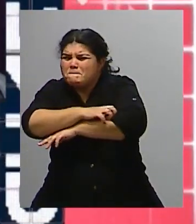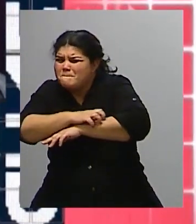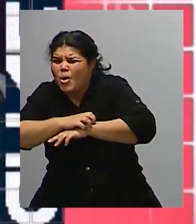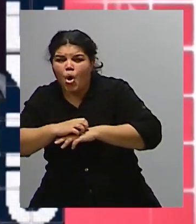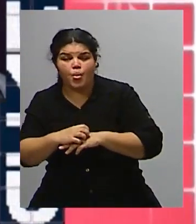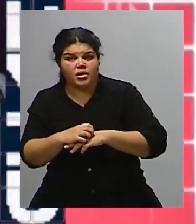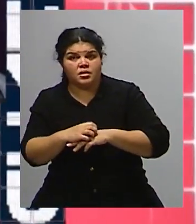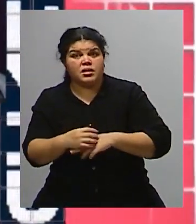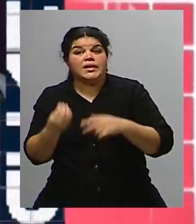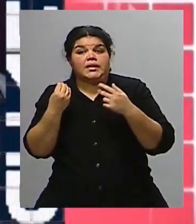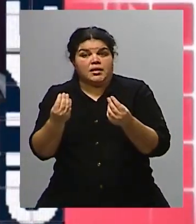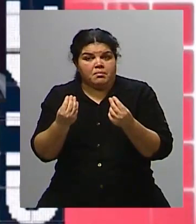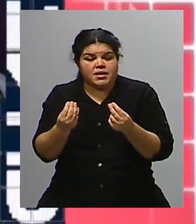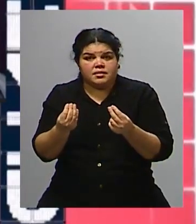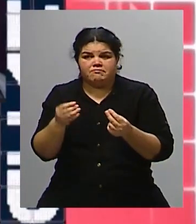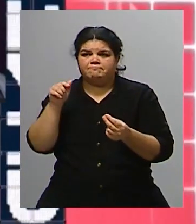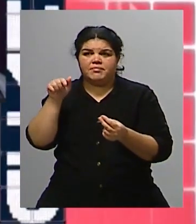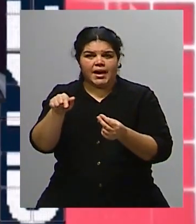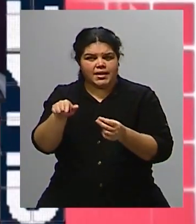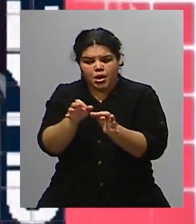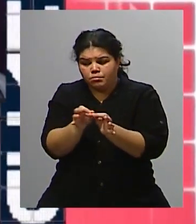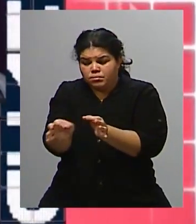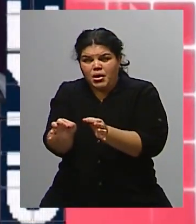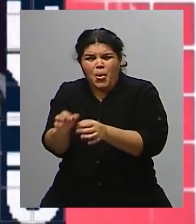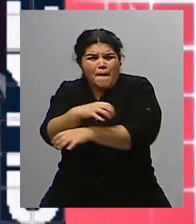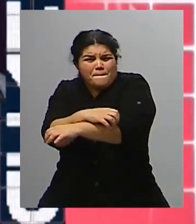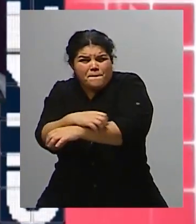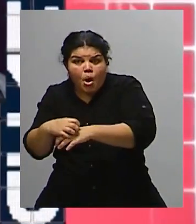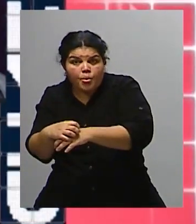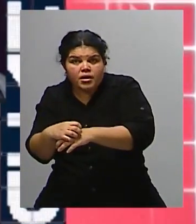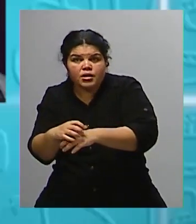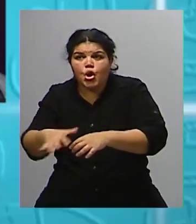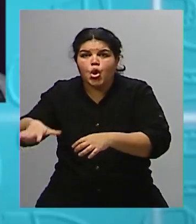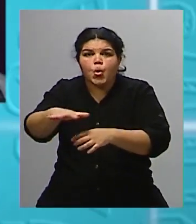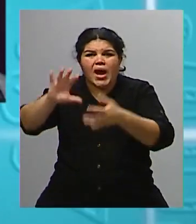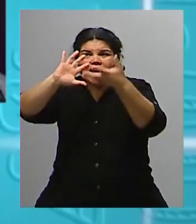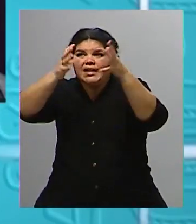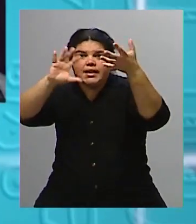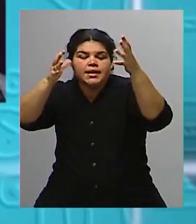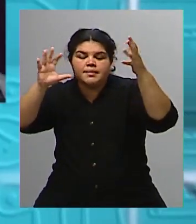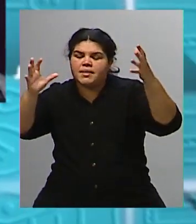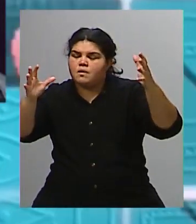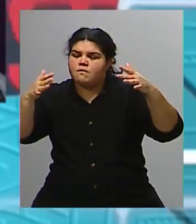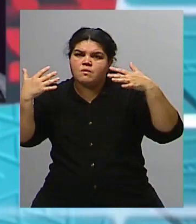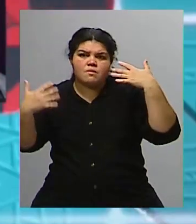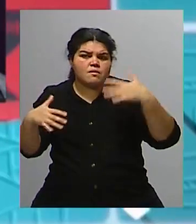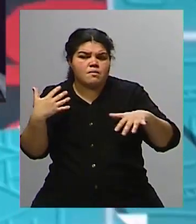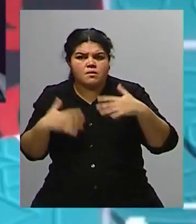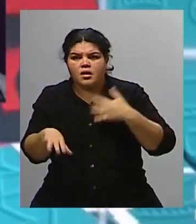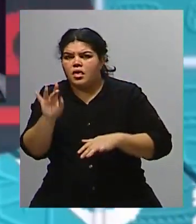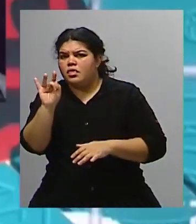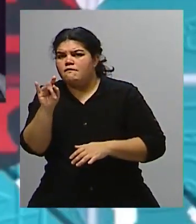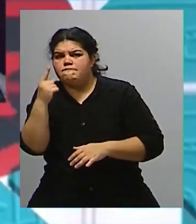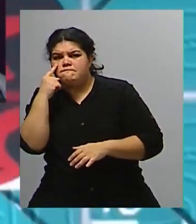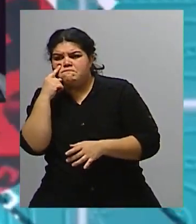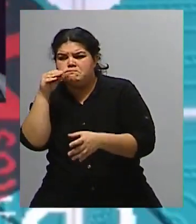tiene no solo el infortunio de ser absolutamente pobre, sino que además tiene condiciones climáticas que generan muy difíciles las